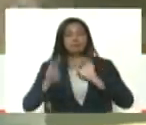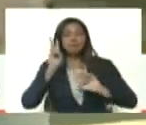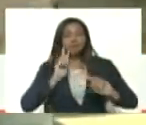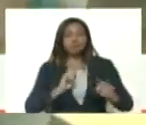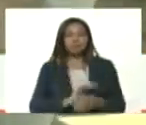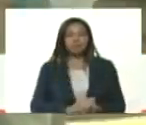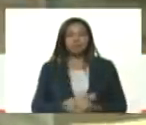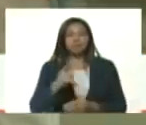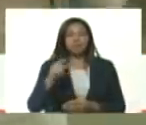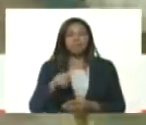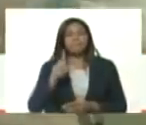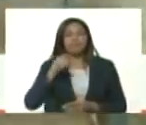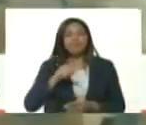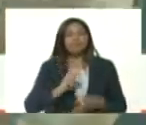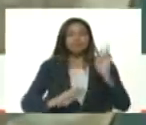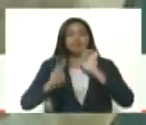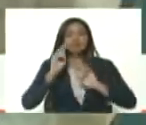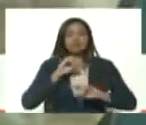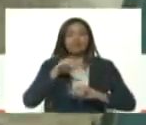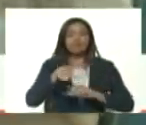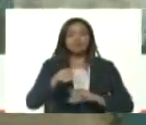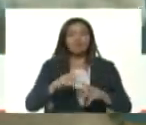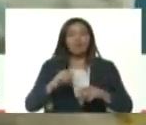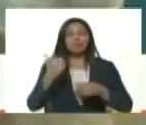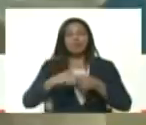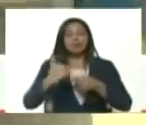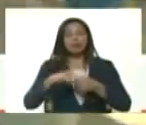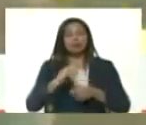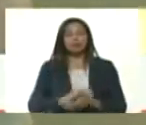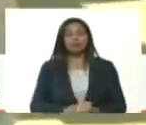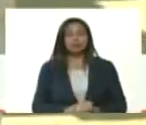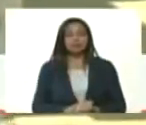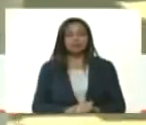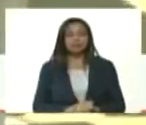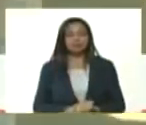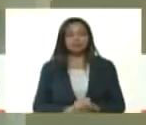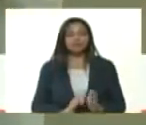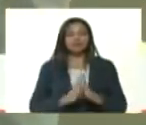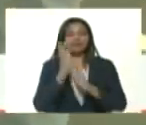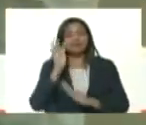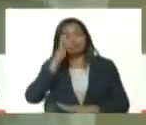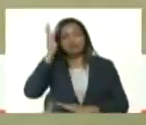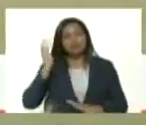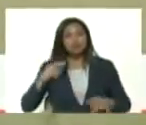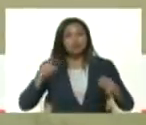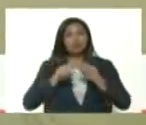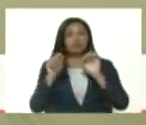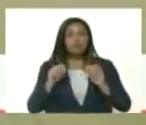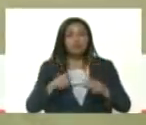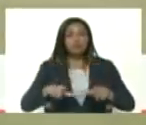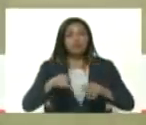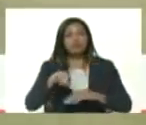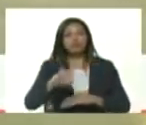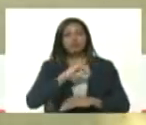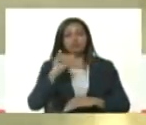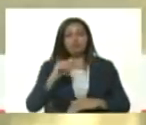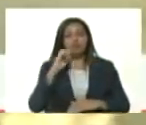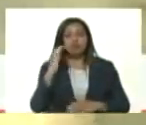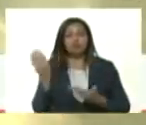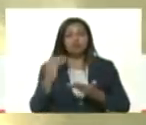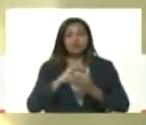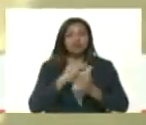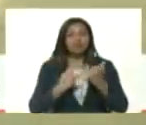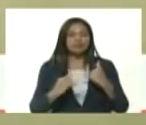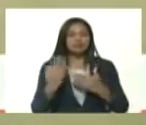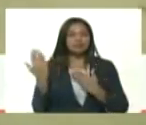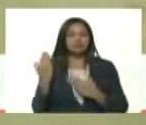y también de limpieza de la ciudad de Maracaibo, de la ciudad de San Francisco, del eje metropolitano del Estado de Zulia. Pongo al gobernador para que, bueno, culmine